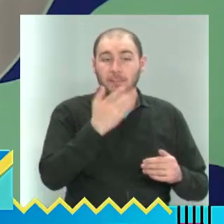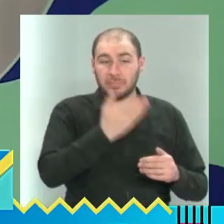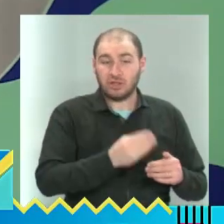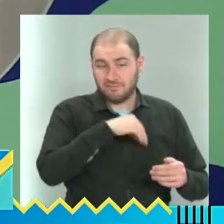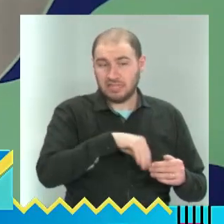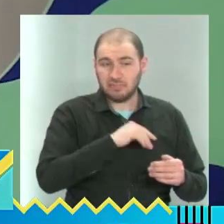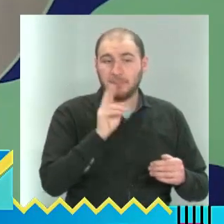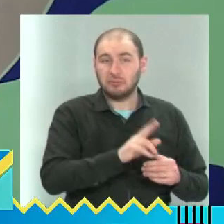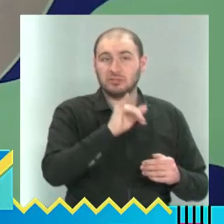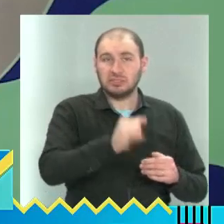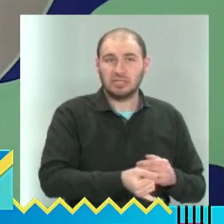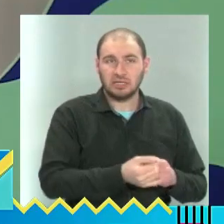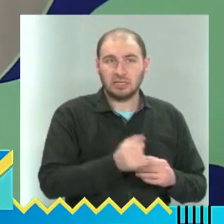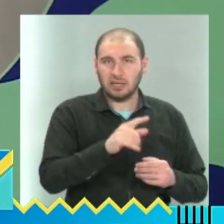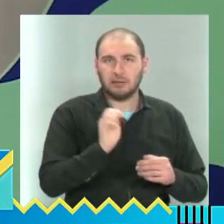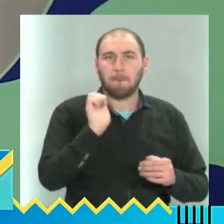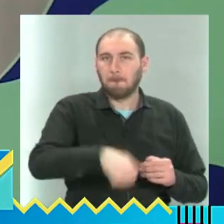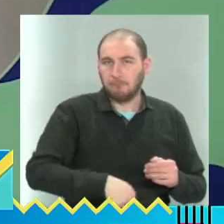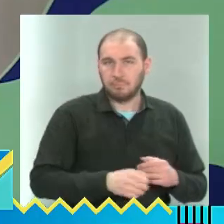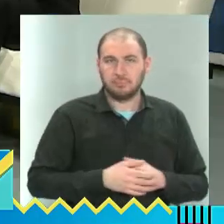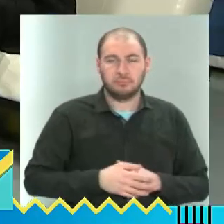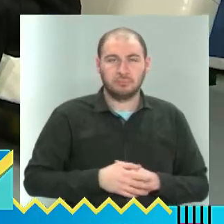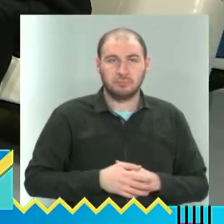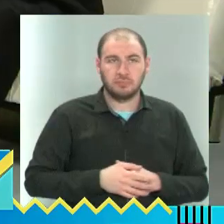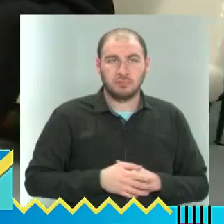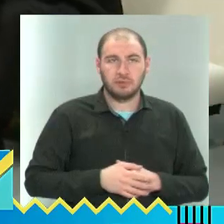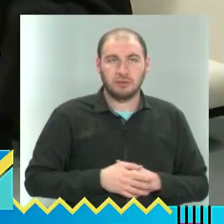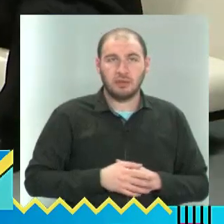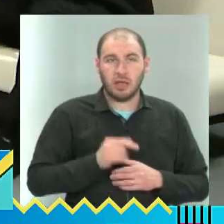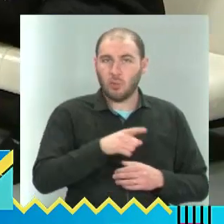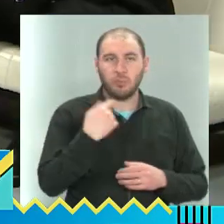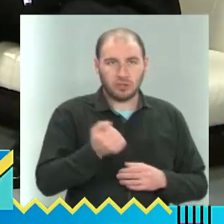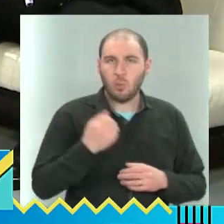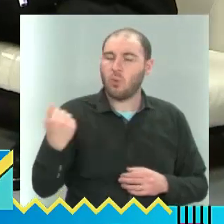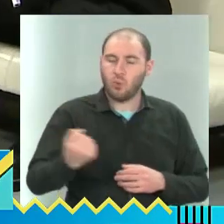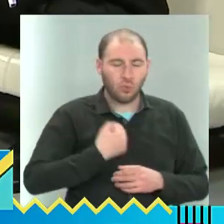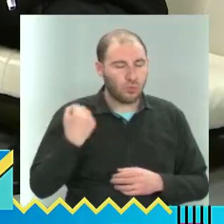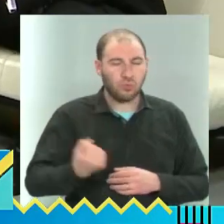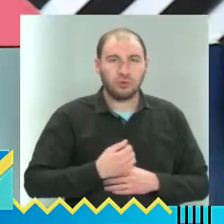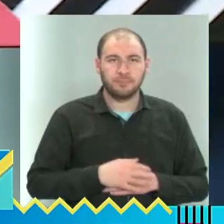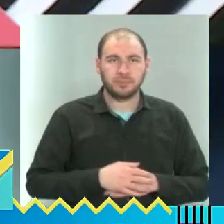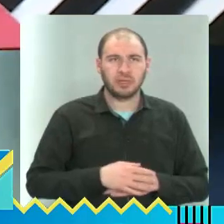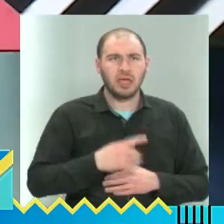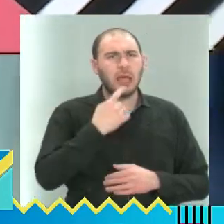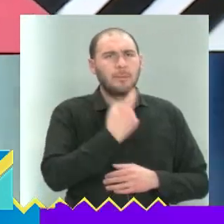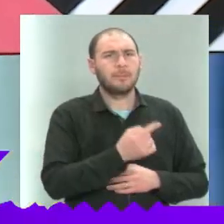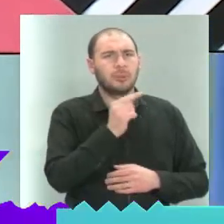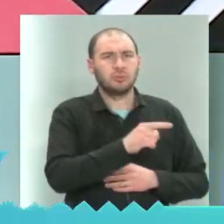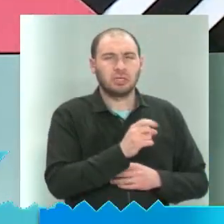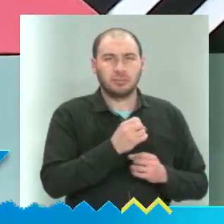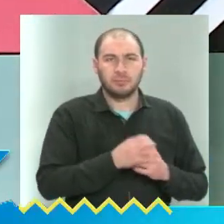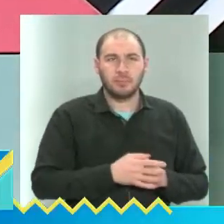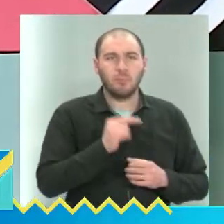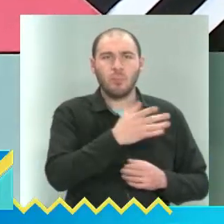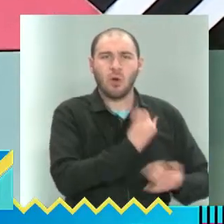víctima jamás podrá ser tenida en cuenta. ¿No? Entonces, un cambio fundamental. Fue muy importante, sí. Darío, quería preguntarte, porque en algún